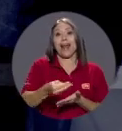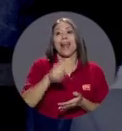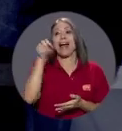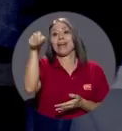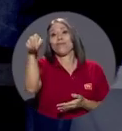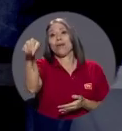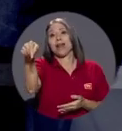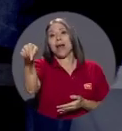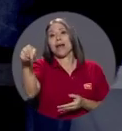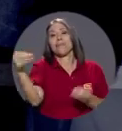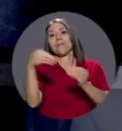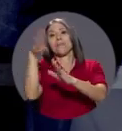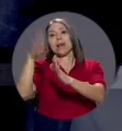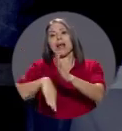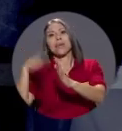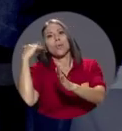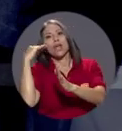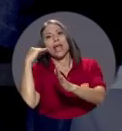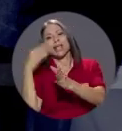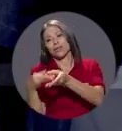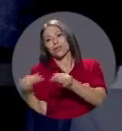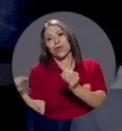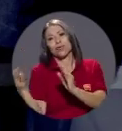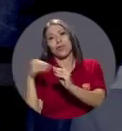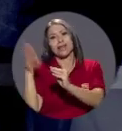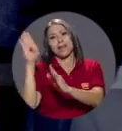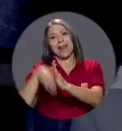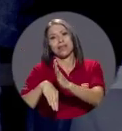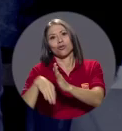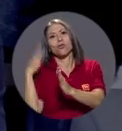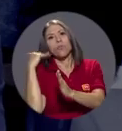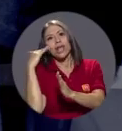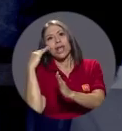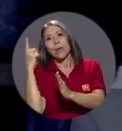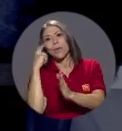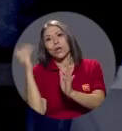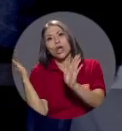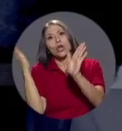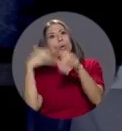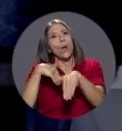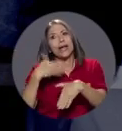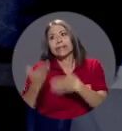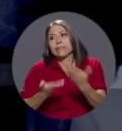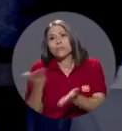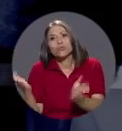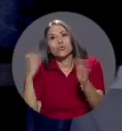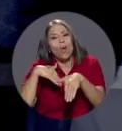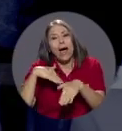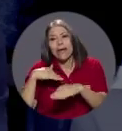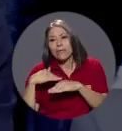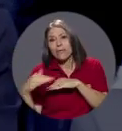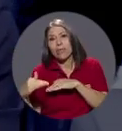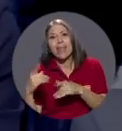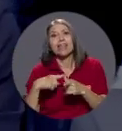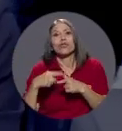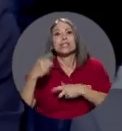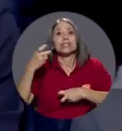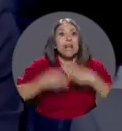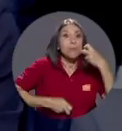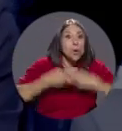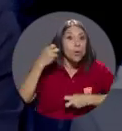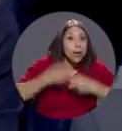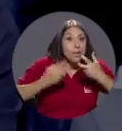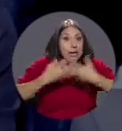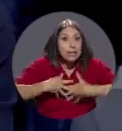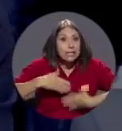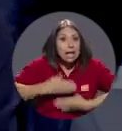ciudad, porque es más barata. ¿Por qué es más barata? Porque los suelos son más baratos. ¿Por qué los suelos son más baratos? Porque no tiene infraestructura. Entonces, ¿el problema realmente es del